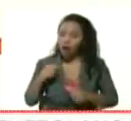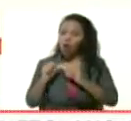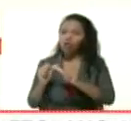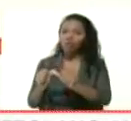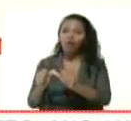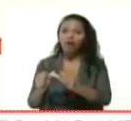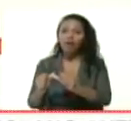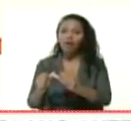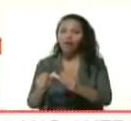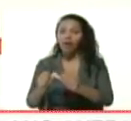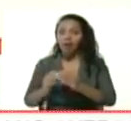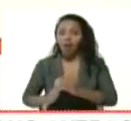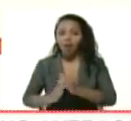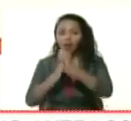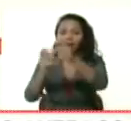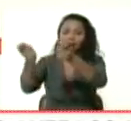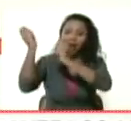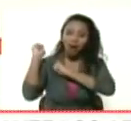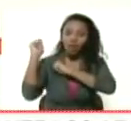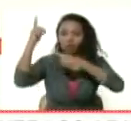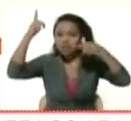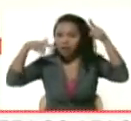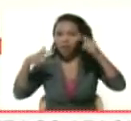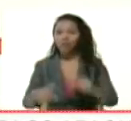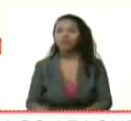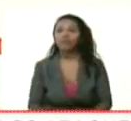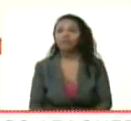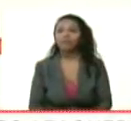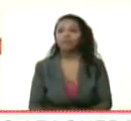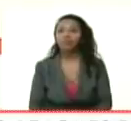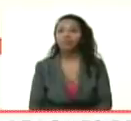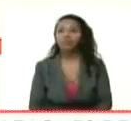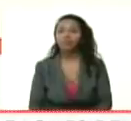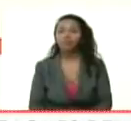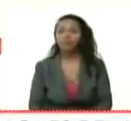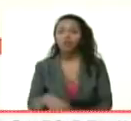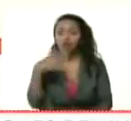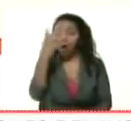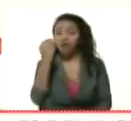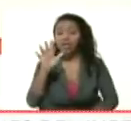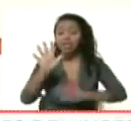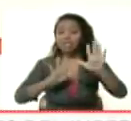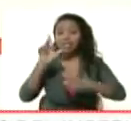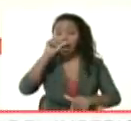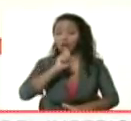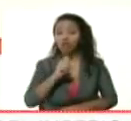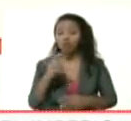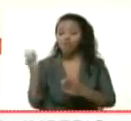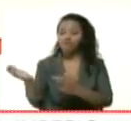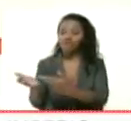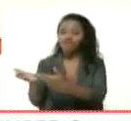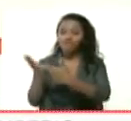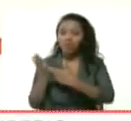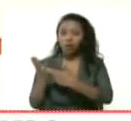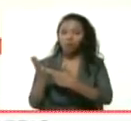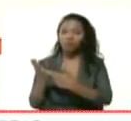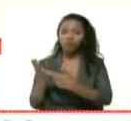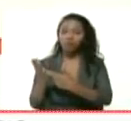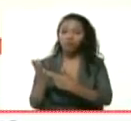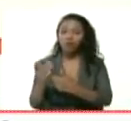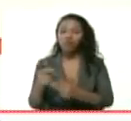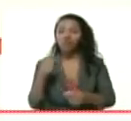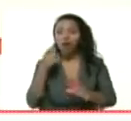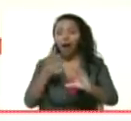legado del comandante Chávez. Joven de 15 años que está recibiendo su carnet